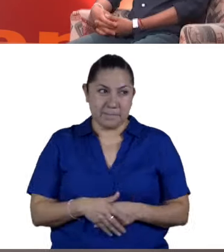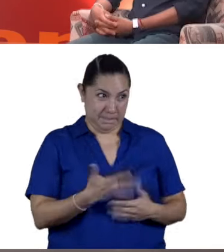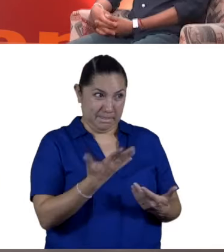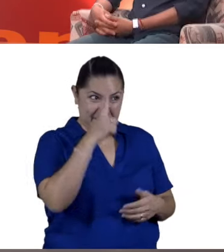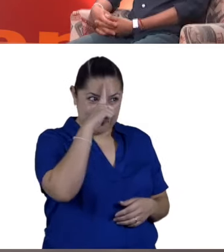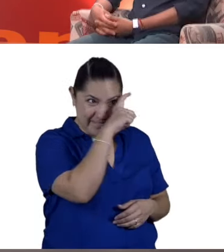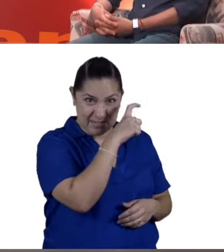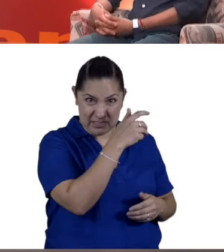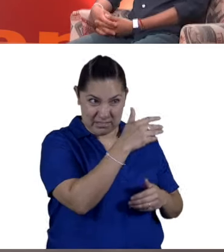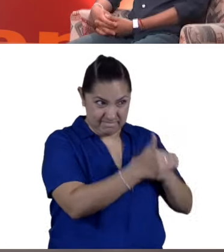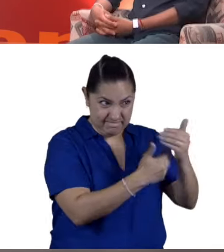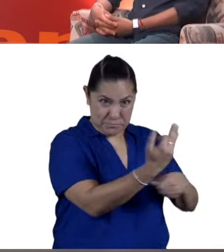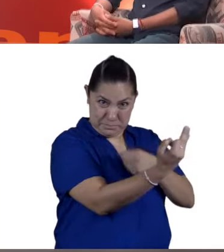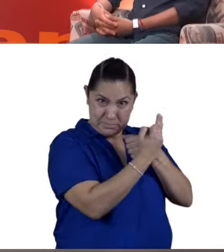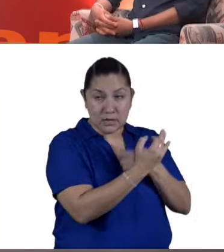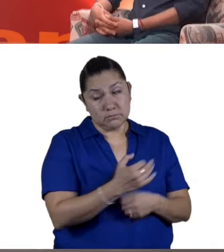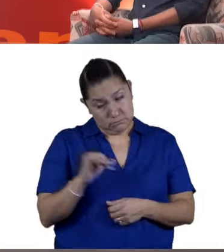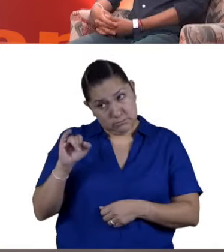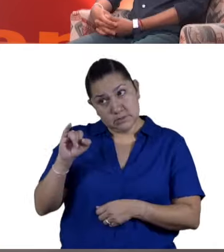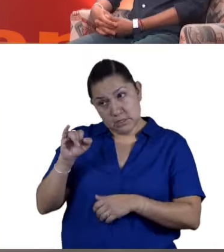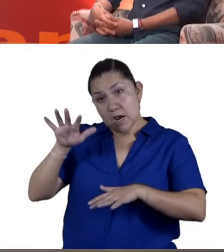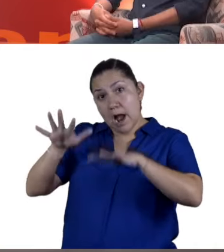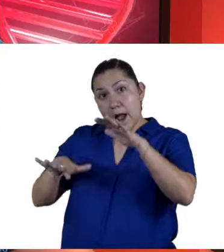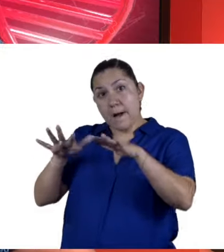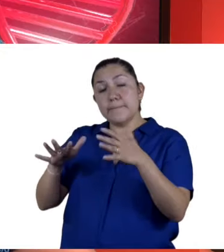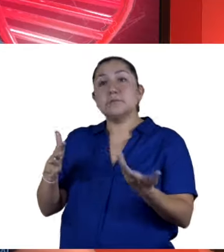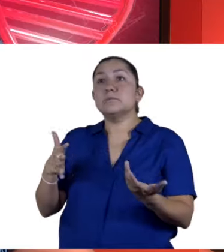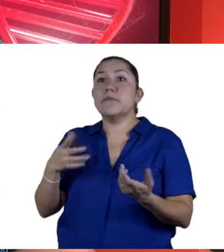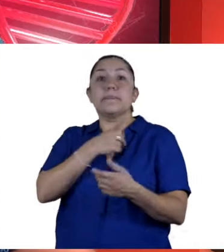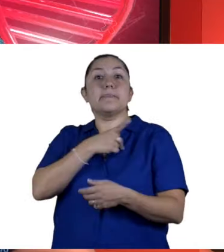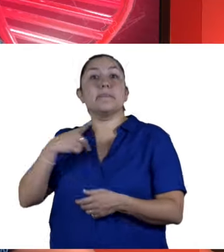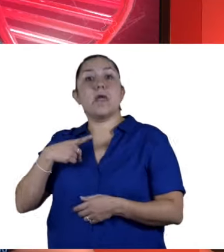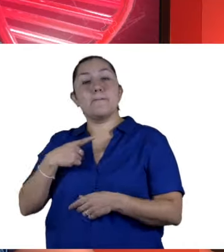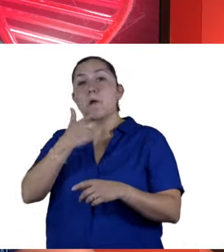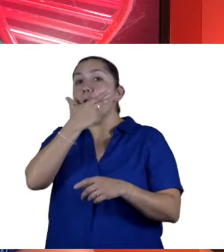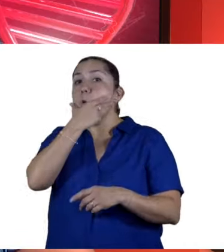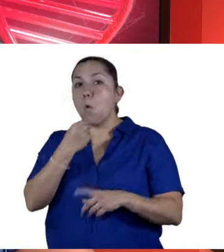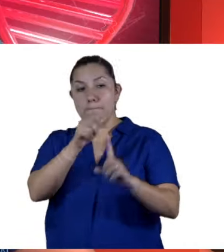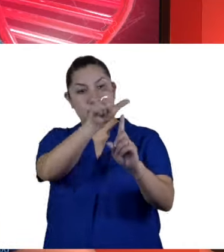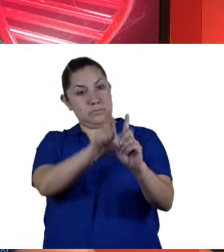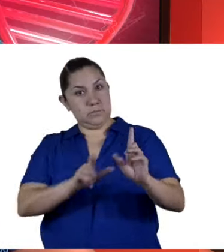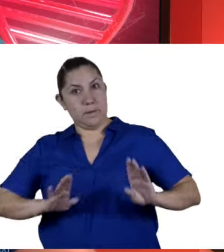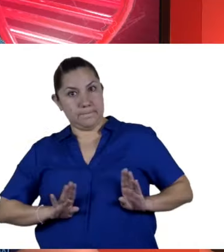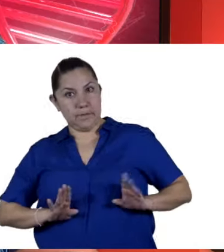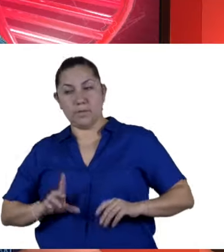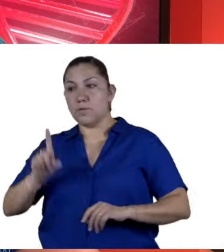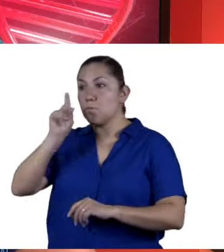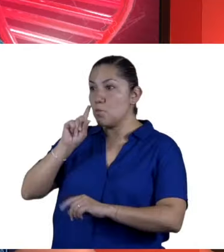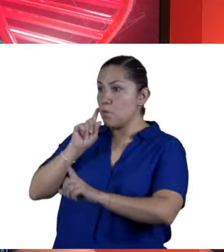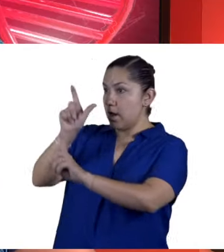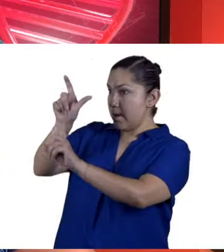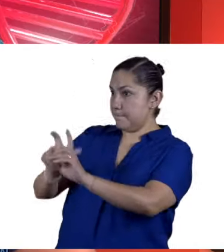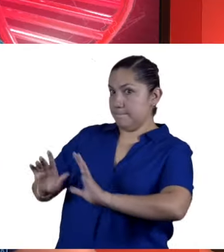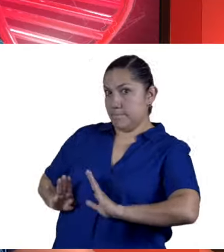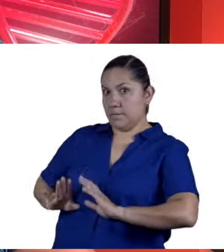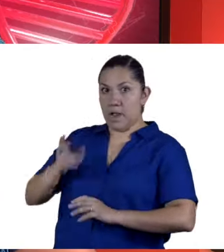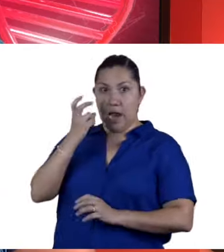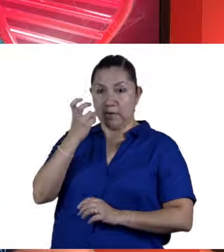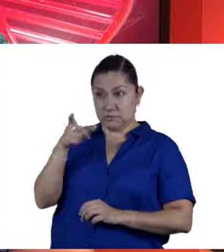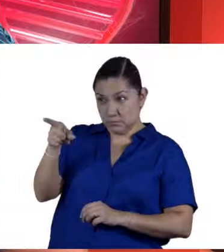¿verdad? Sí, sobre todo cuando no cumples de cómo se ve un hombre, de cómo se ve una mujer, ahí estás a